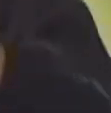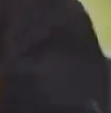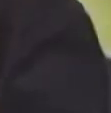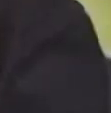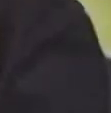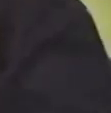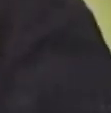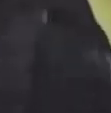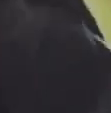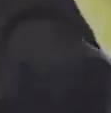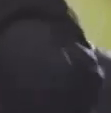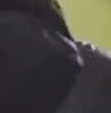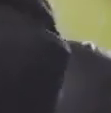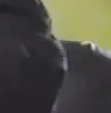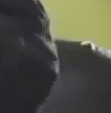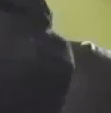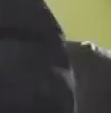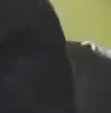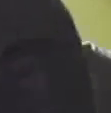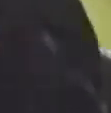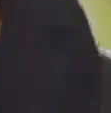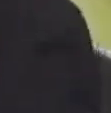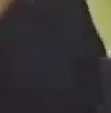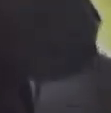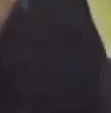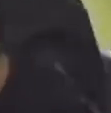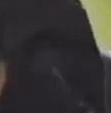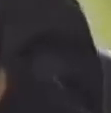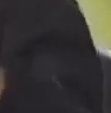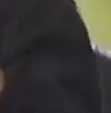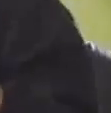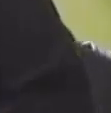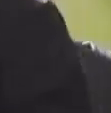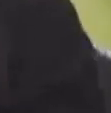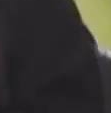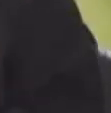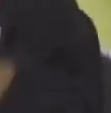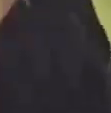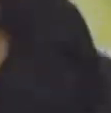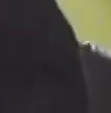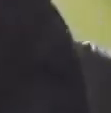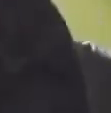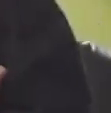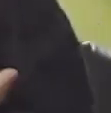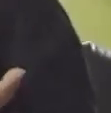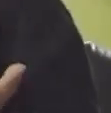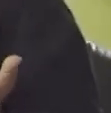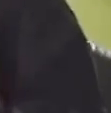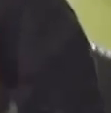si tienen discapacidad, que pueden seguir avanzando y no importa que tengan